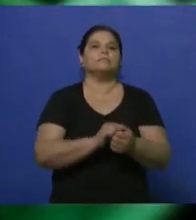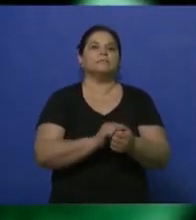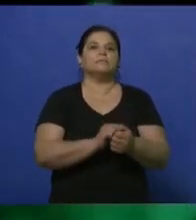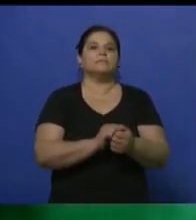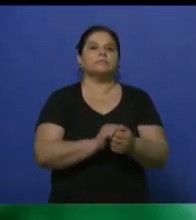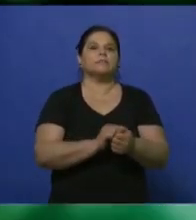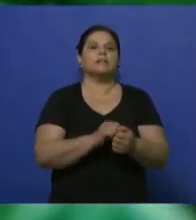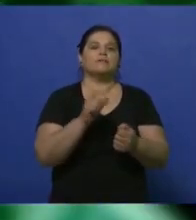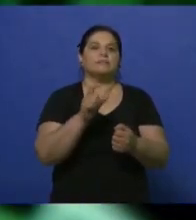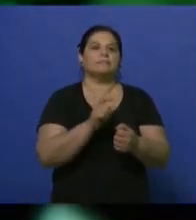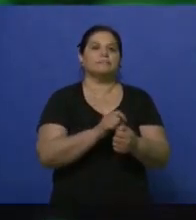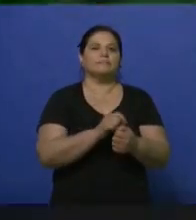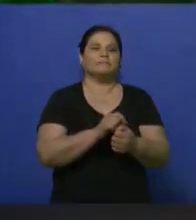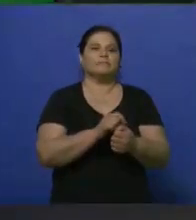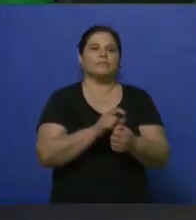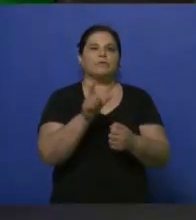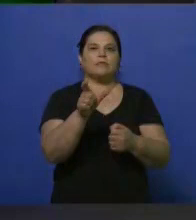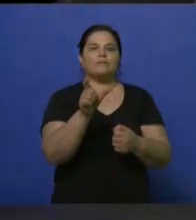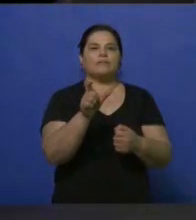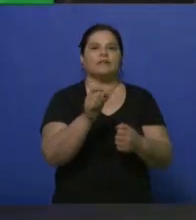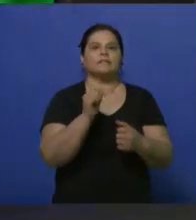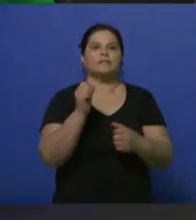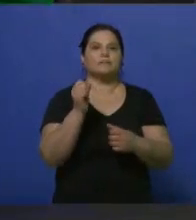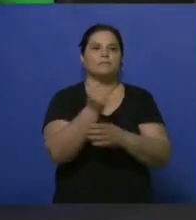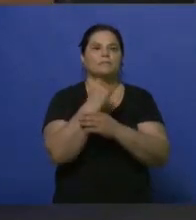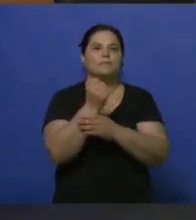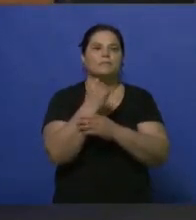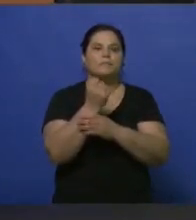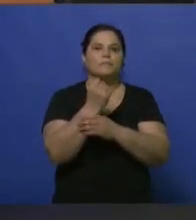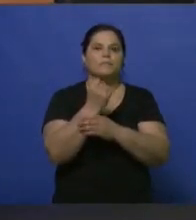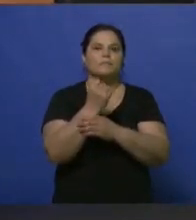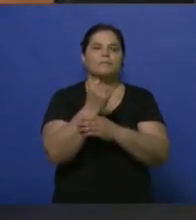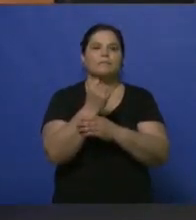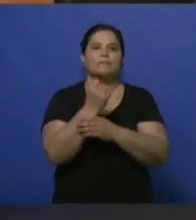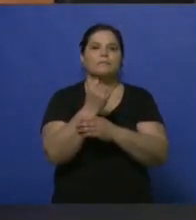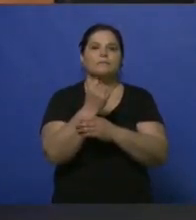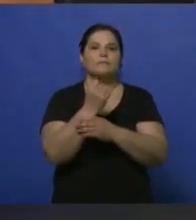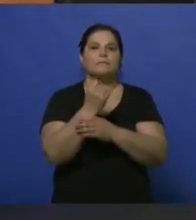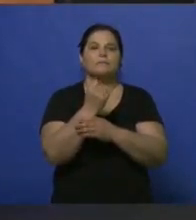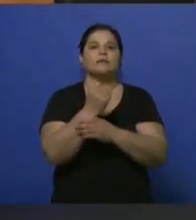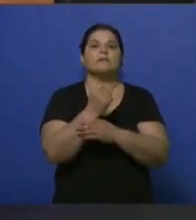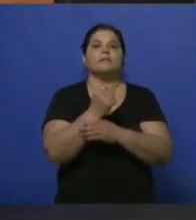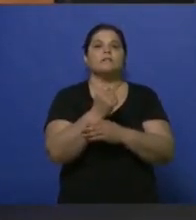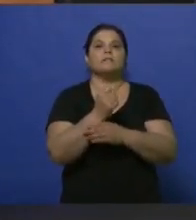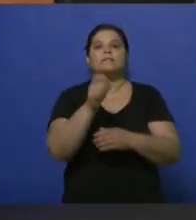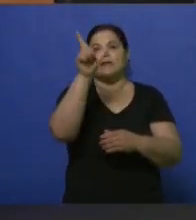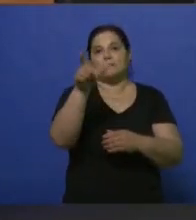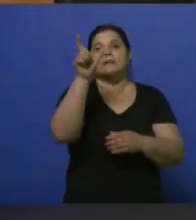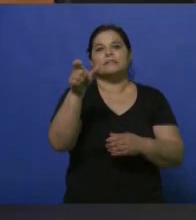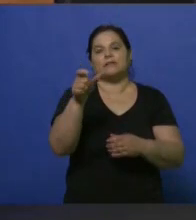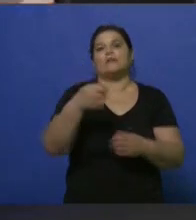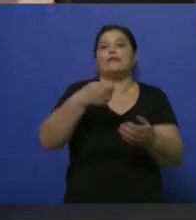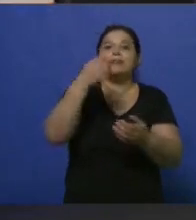va a quedar en la historia, el ministro Duhovne. Creo que la mencionamos acá, ya hace un mes atrás, cuando dijo, si la gente no tiene pesos, no puede comprar